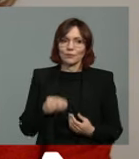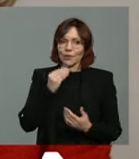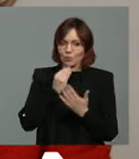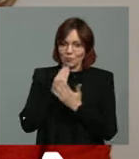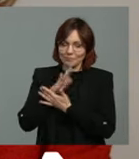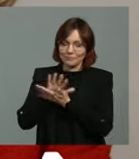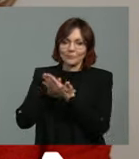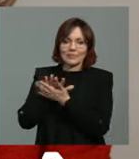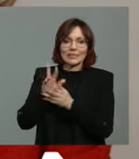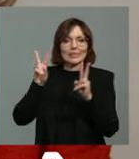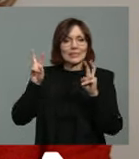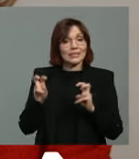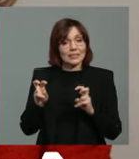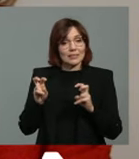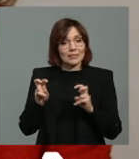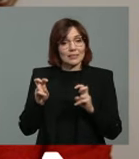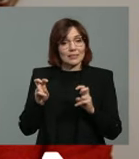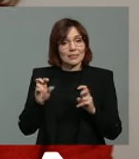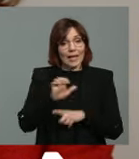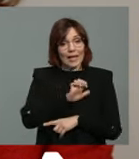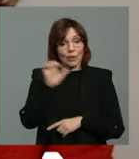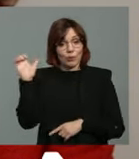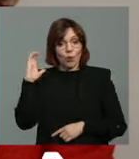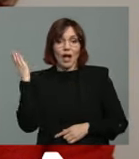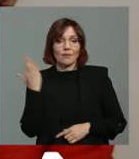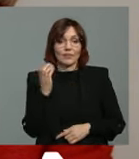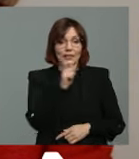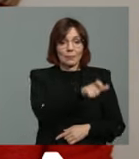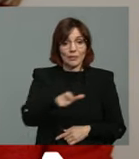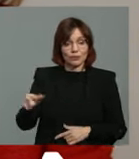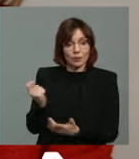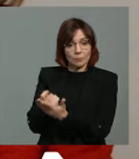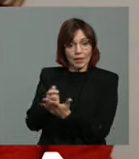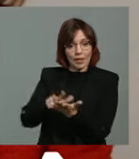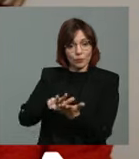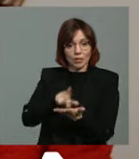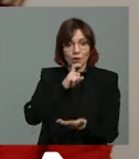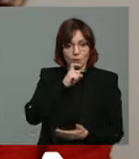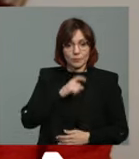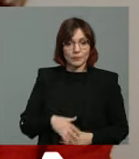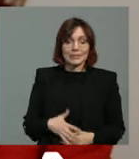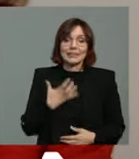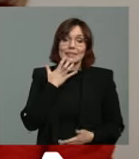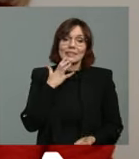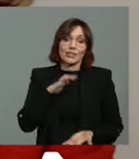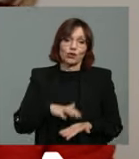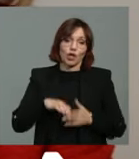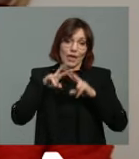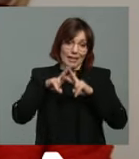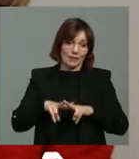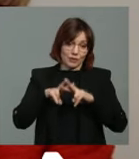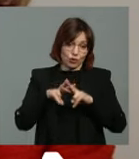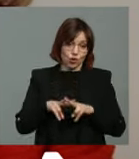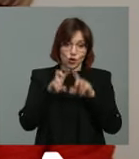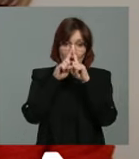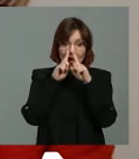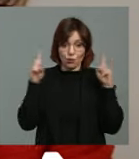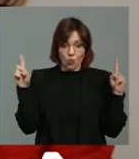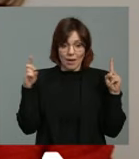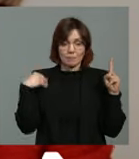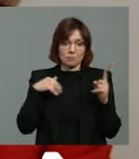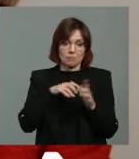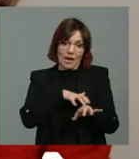los hipotecados Bueno pues todos aquellos que revisen su hipoteca de manera anual que son la mayoría de quienes tienen una hipoteca variable sí que van